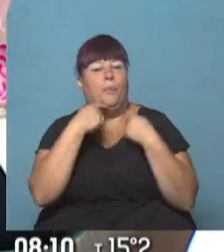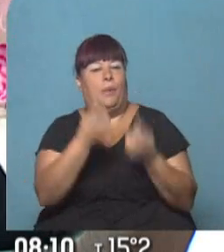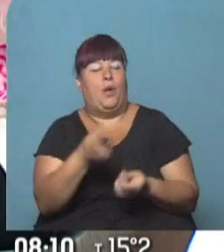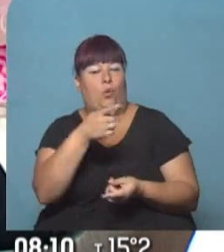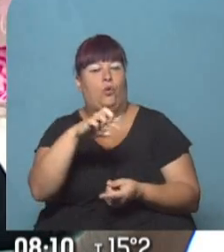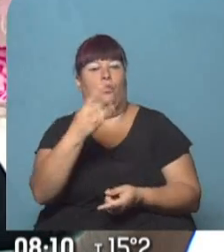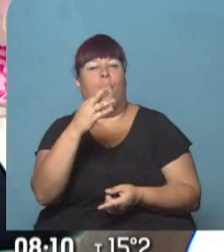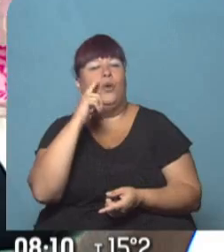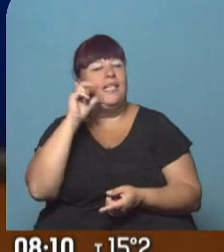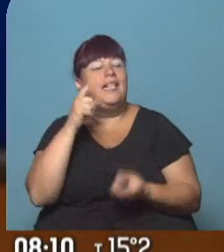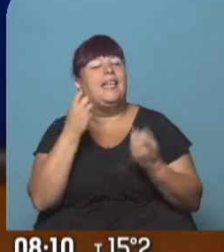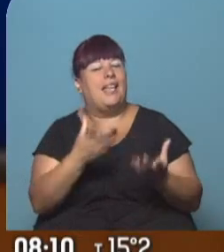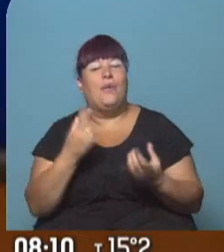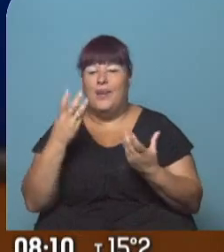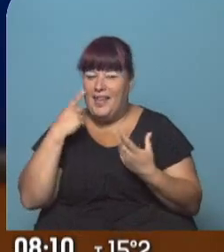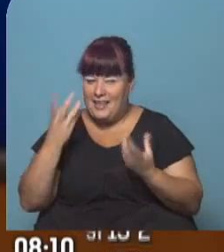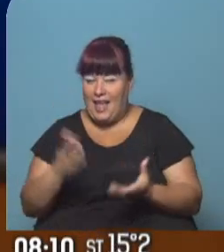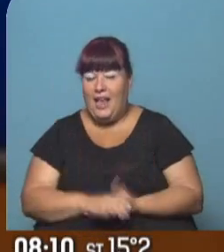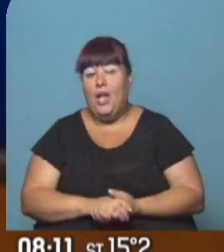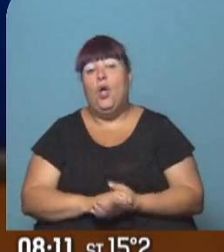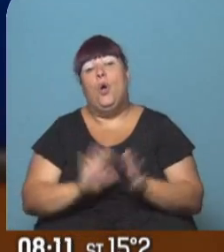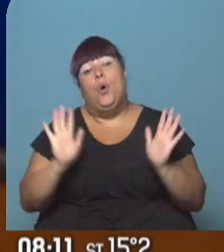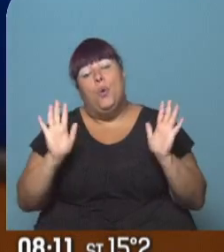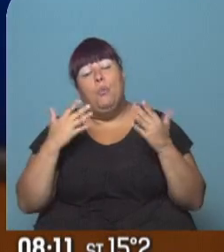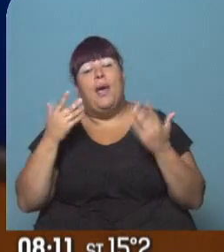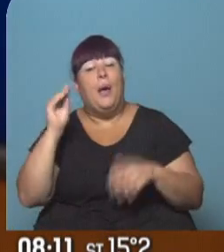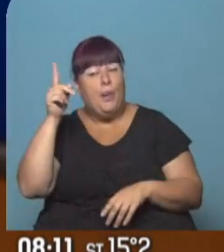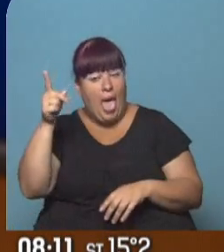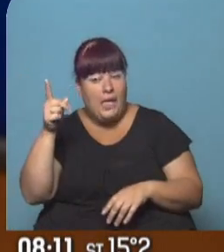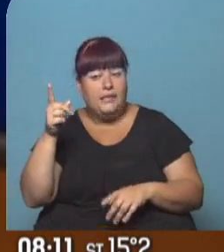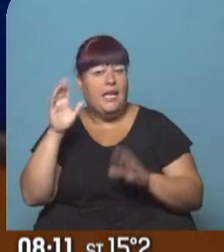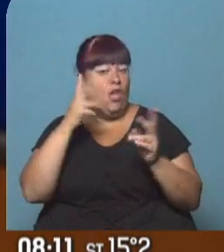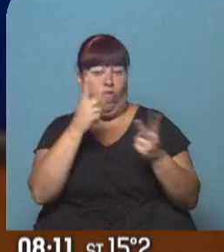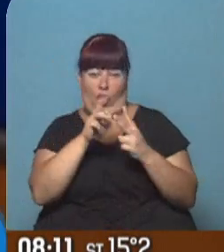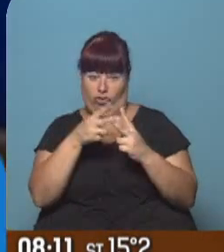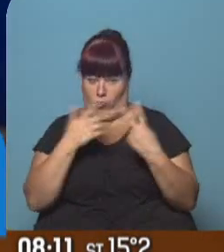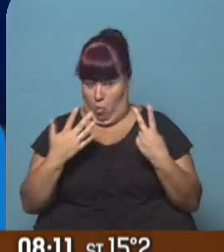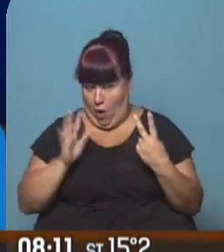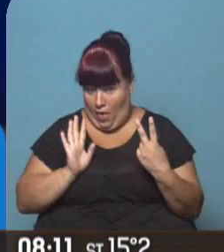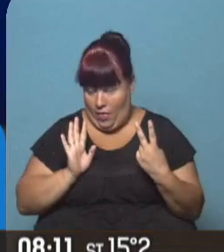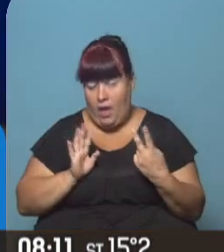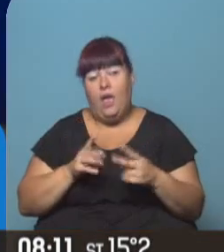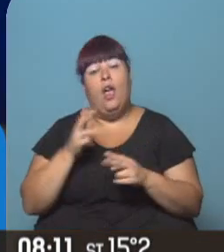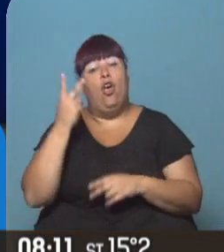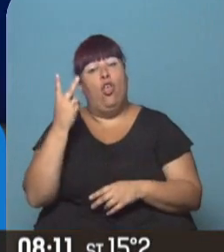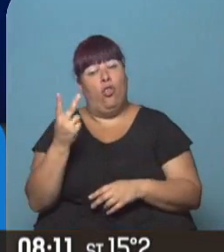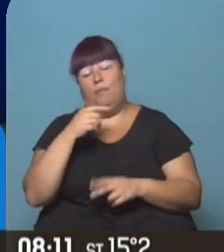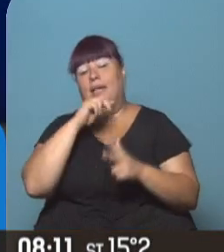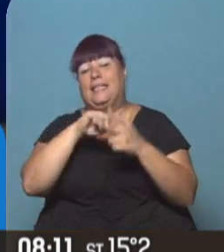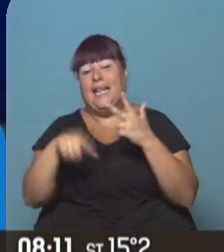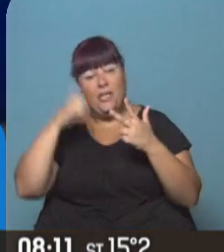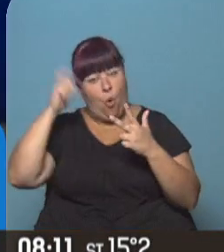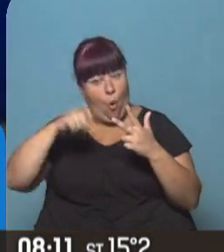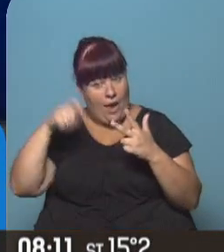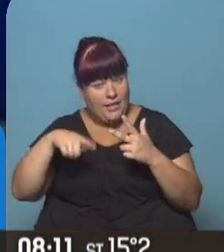Gabriel Puricelli. ¿Cómo andás, Gabriel? ¿Qué tal? Buenos días. Buen día. Bueno, tal vez en Brasil estén sucediendo las dos cosas. Dos de los tres